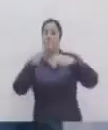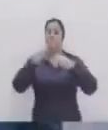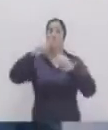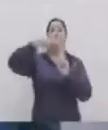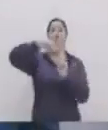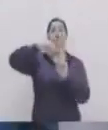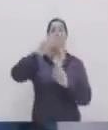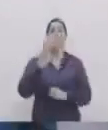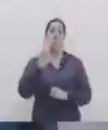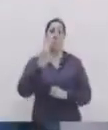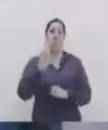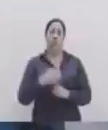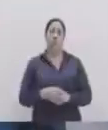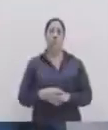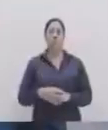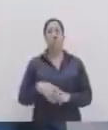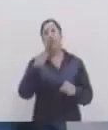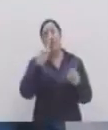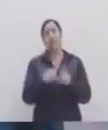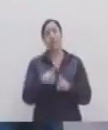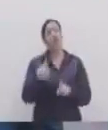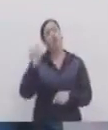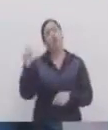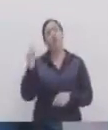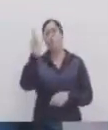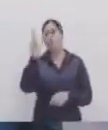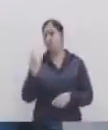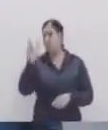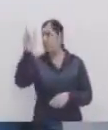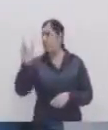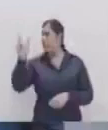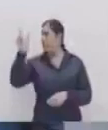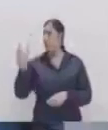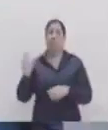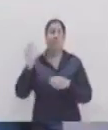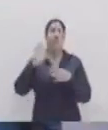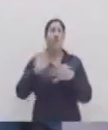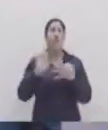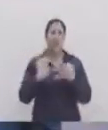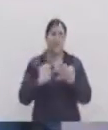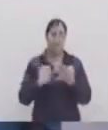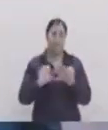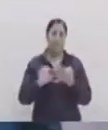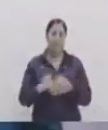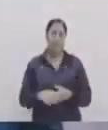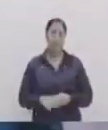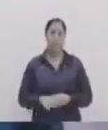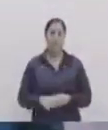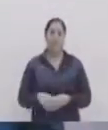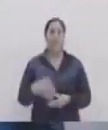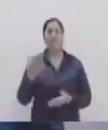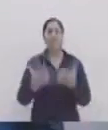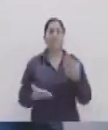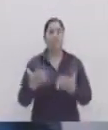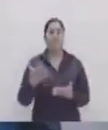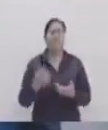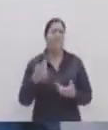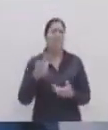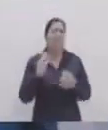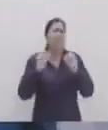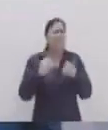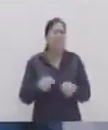¿Estamos? Al igual que otros compuestos, pero de otros elementos que en algún momento dado